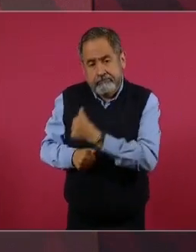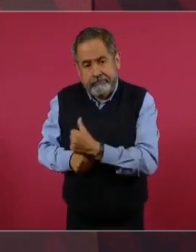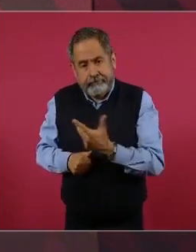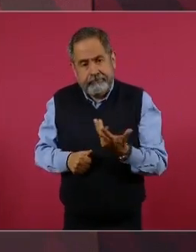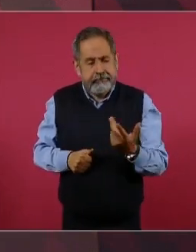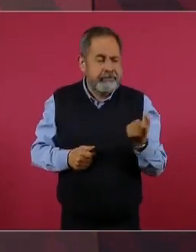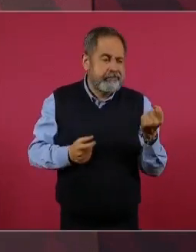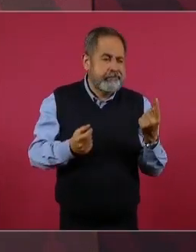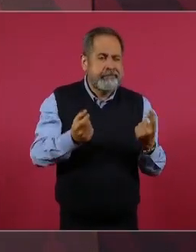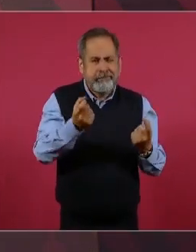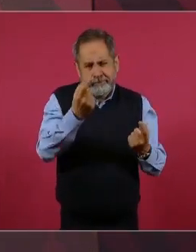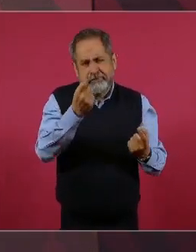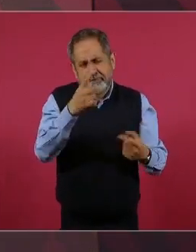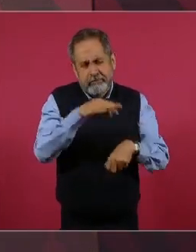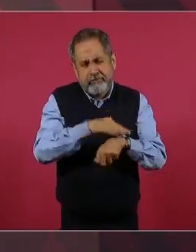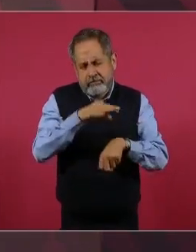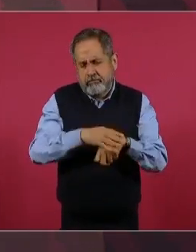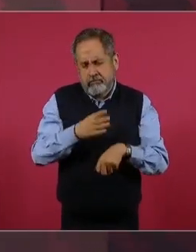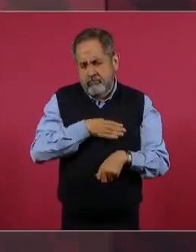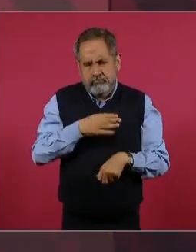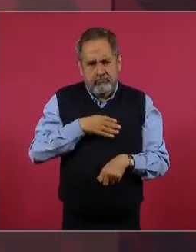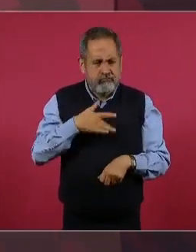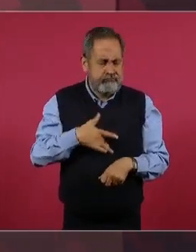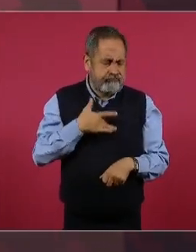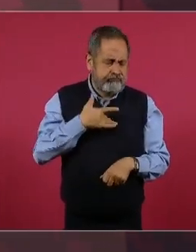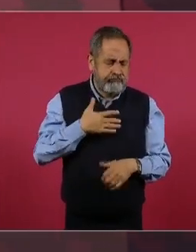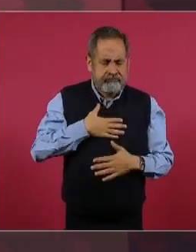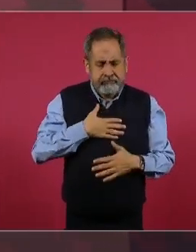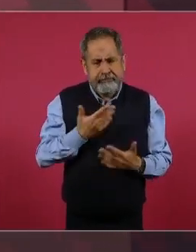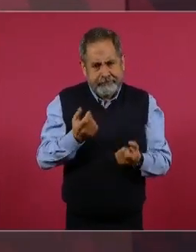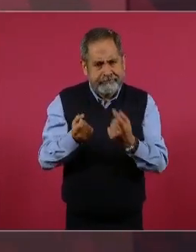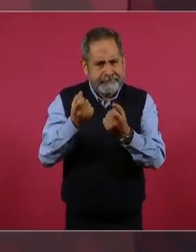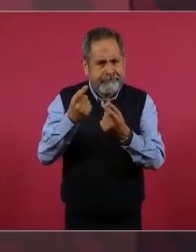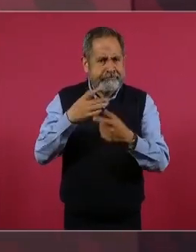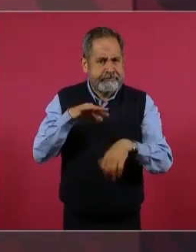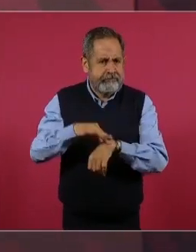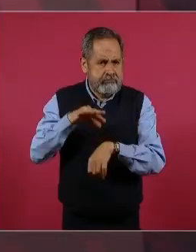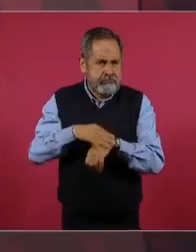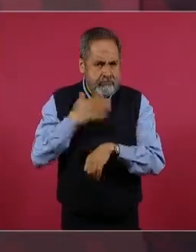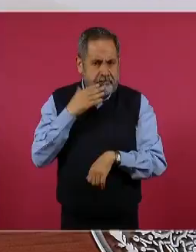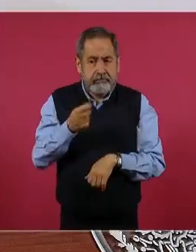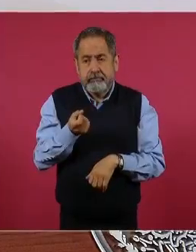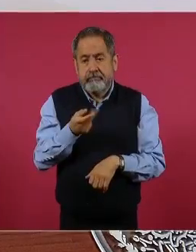desde luego, hay médicos humanistas, ¿sí?